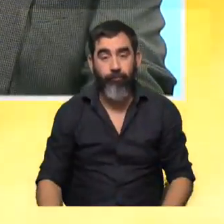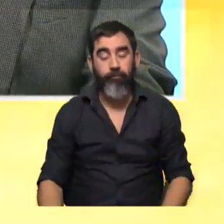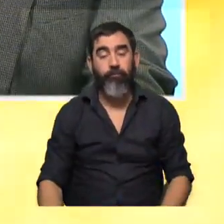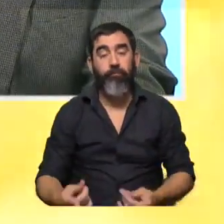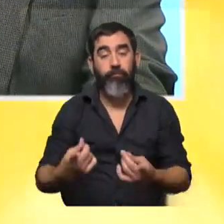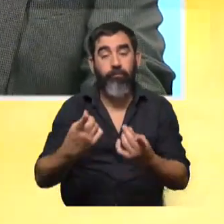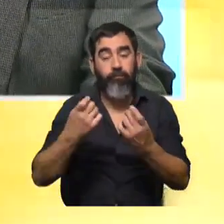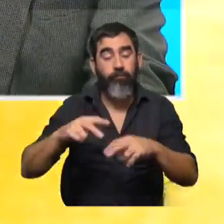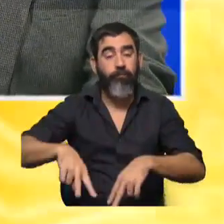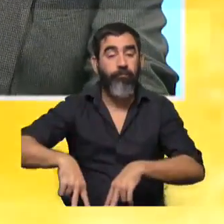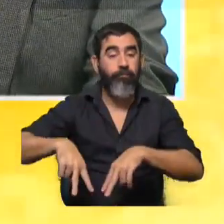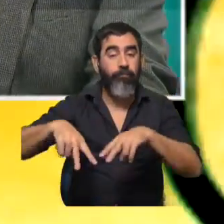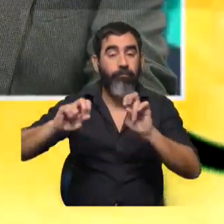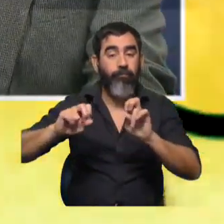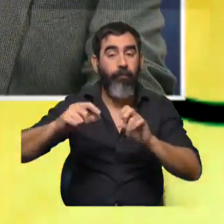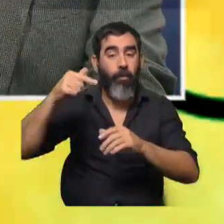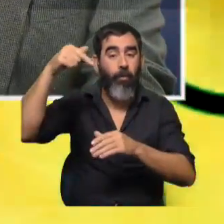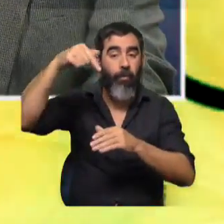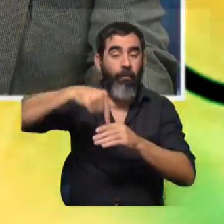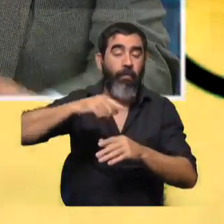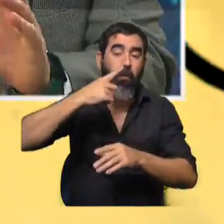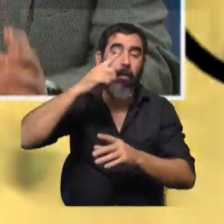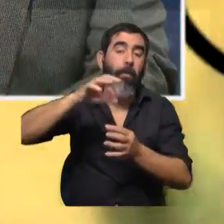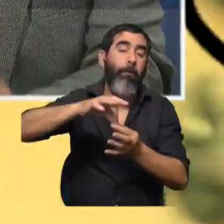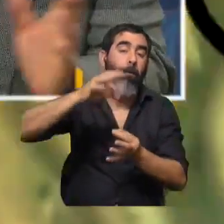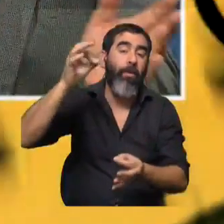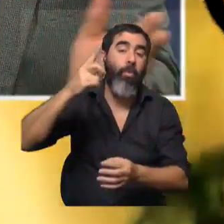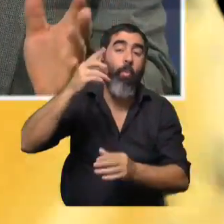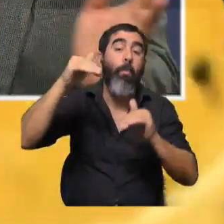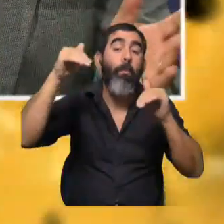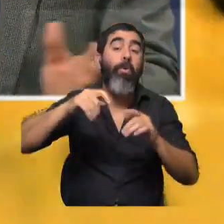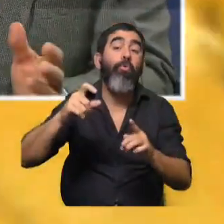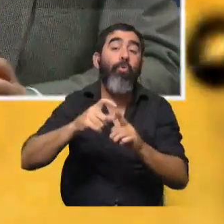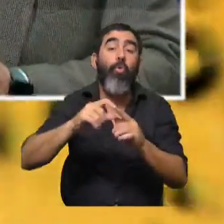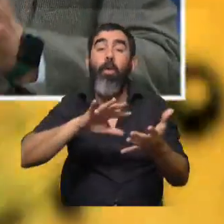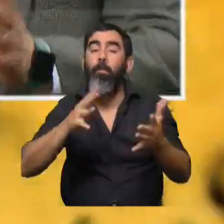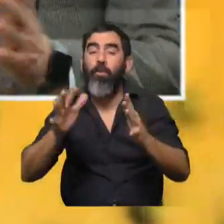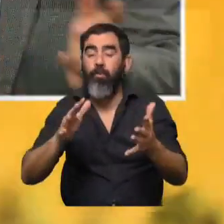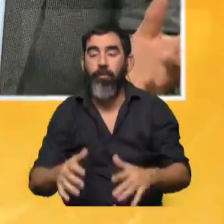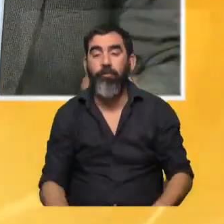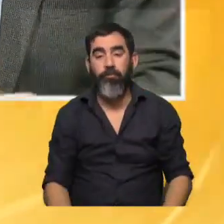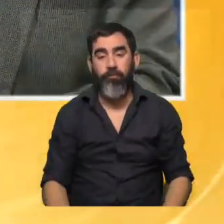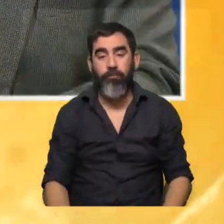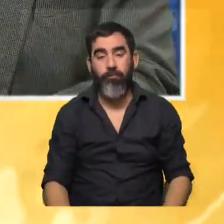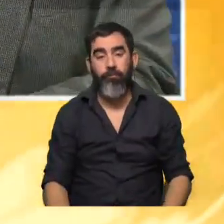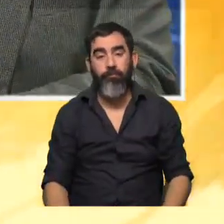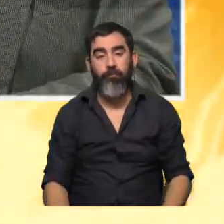investigación que una perforación de 1000 metros por ahí sale $1 millón, entonces digo, tiene sus